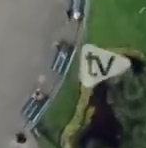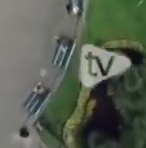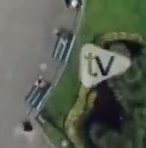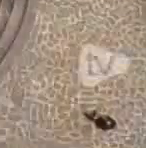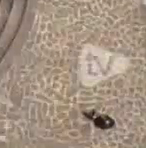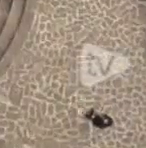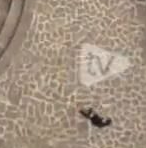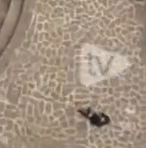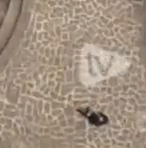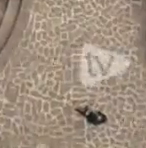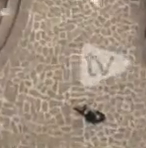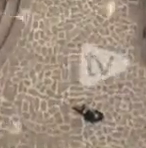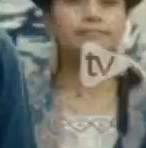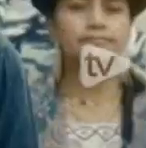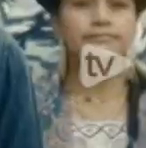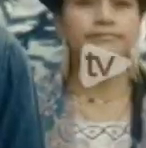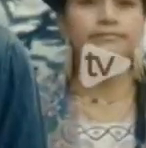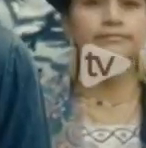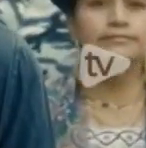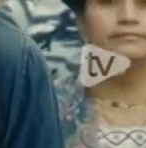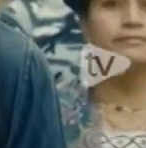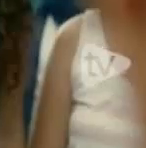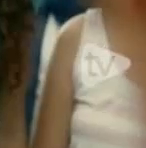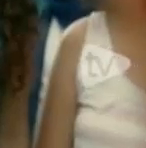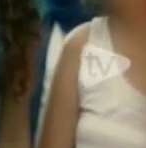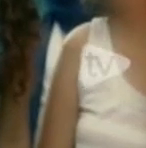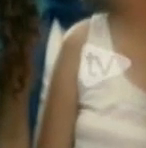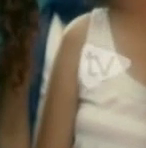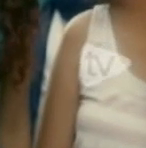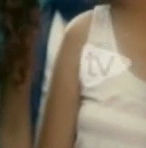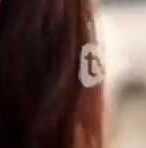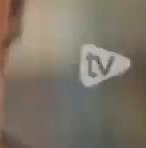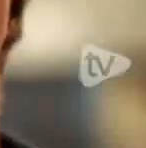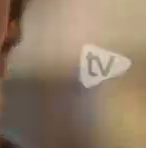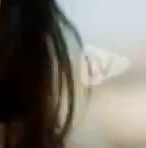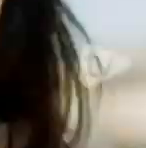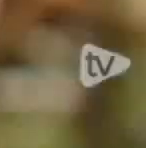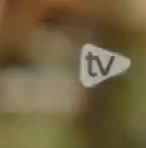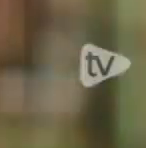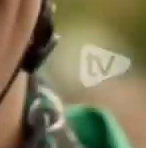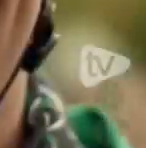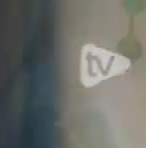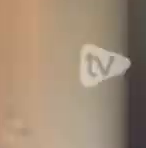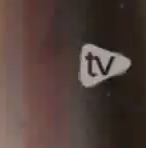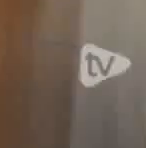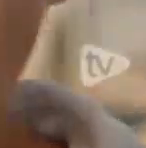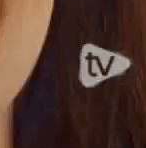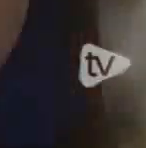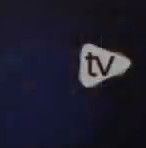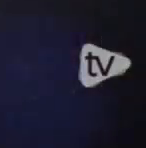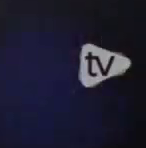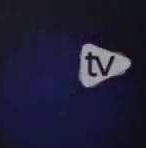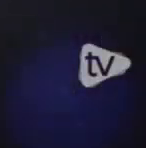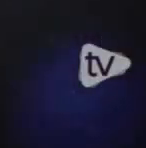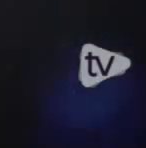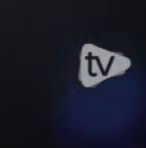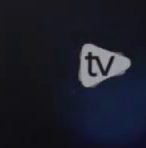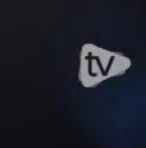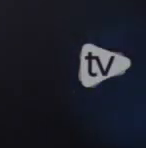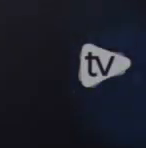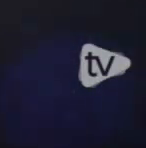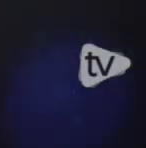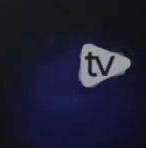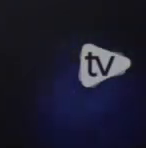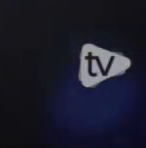Cuando muchos de nosotros nos concentramos en ver los problemas, los innovadores están imaginando la manera de solucionarlos. Memoria